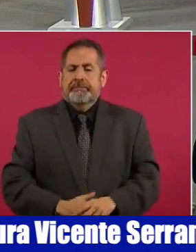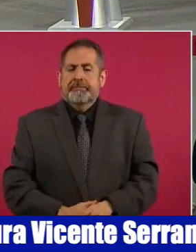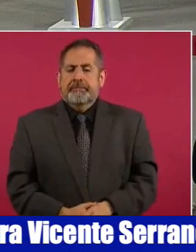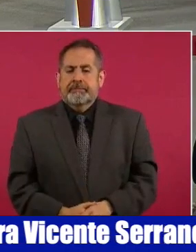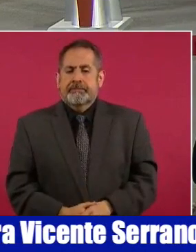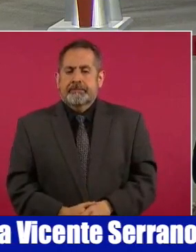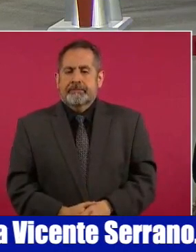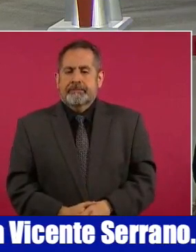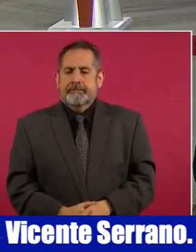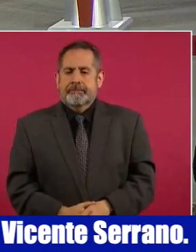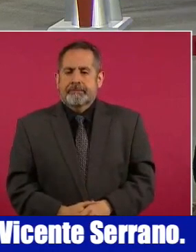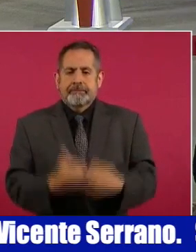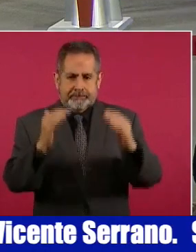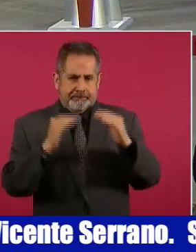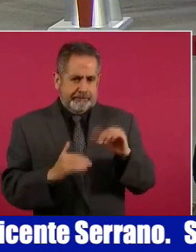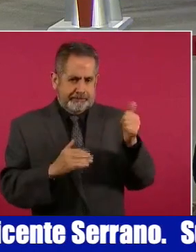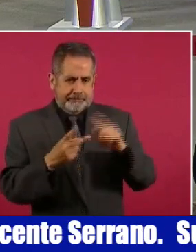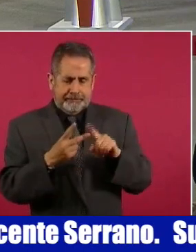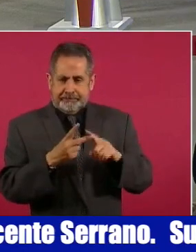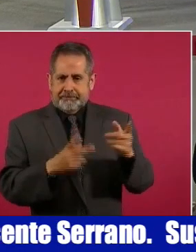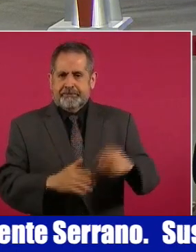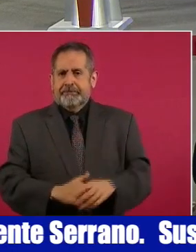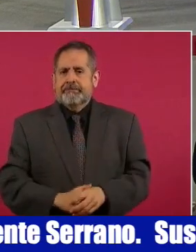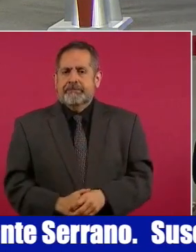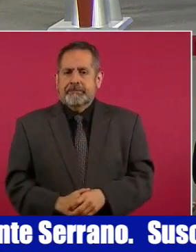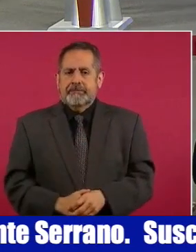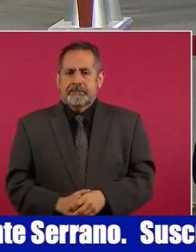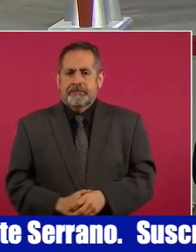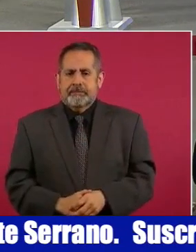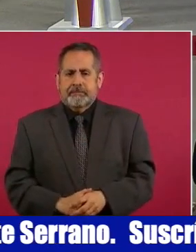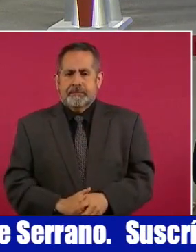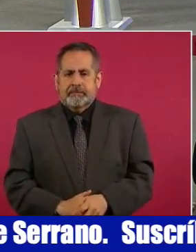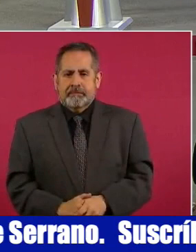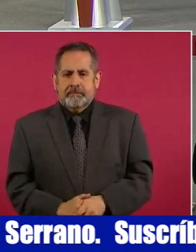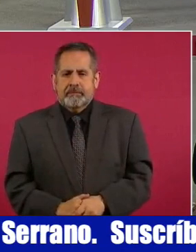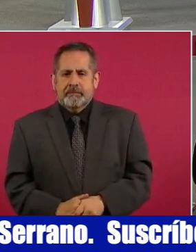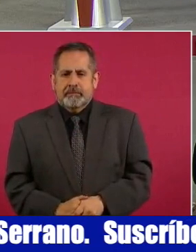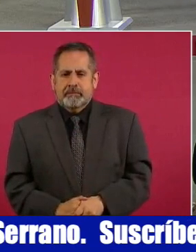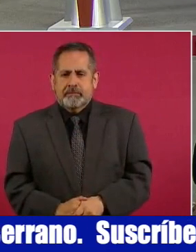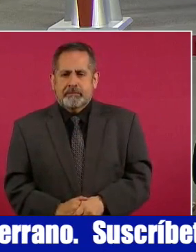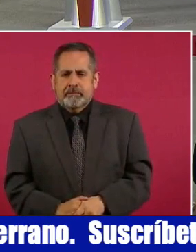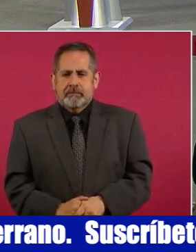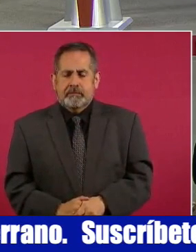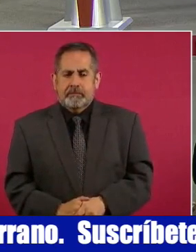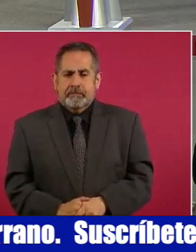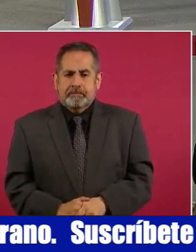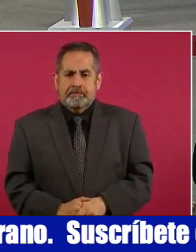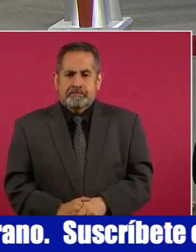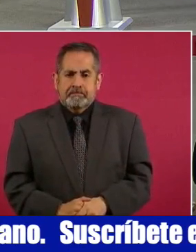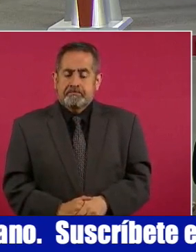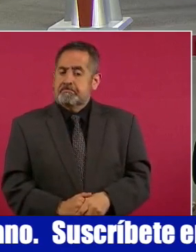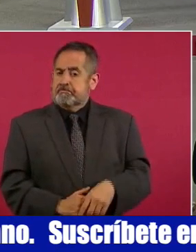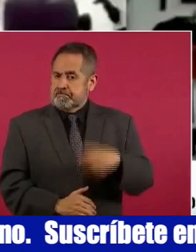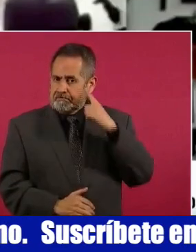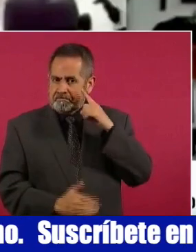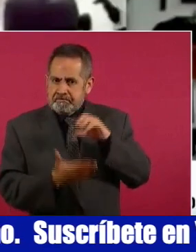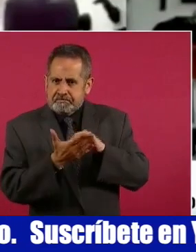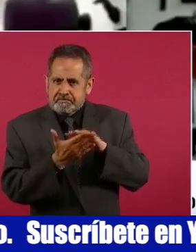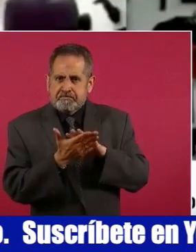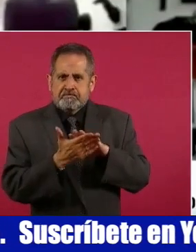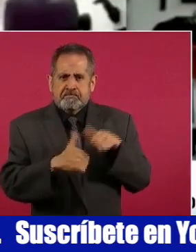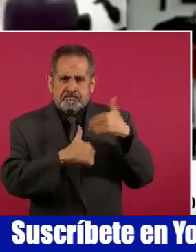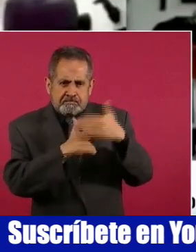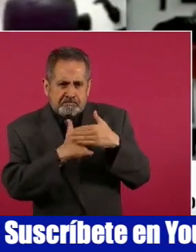Ahora ponga, Aguilar, que son tres mujeres. quisiera tomar, que tomemos nota de que estamos frente a un proyecto